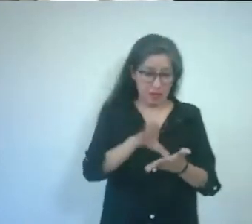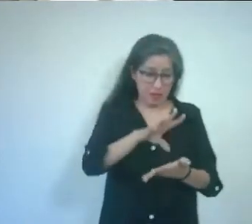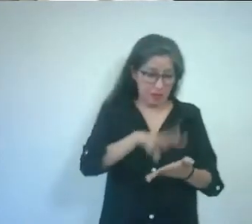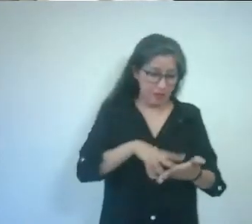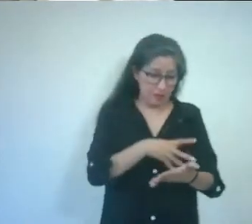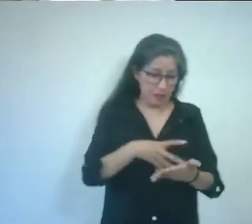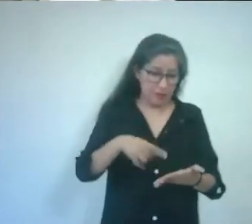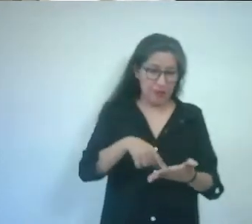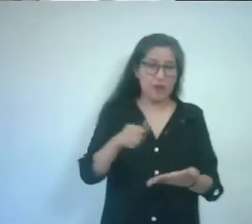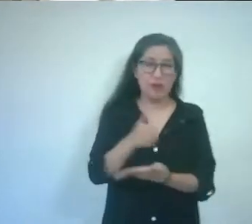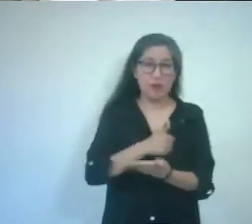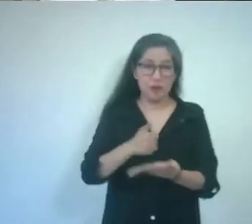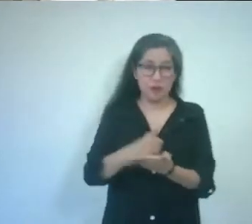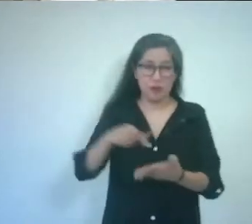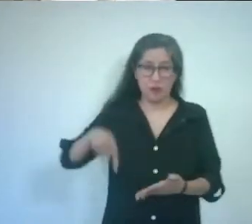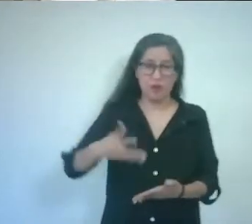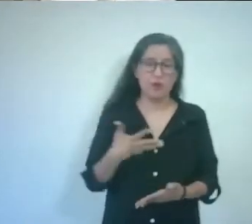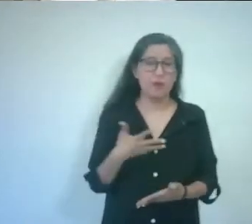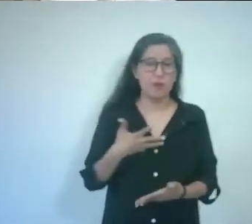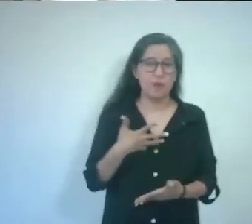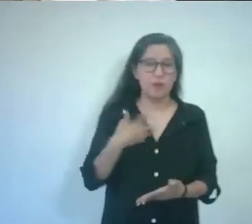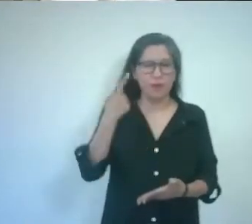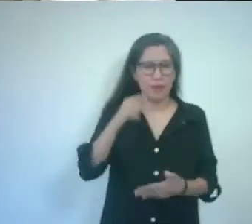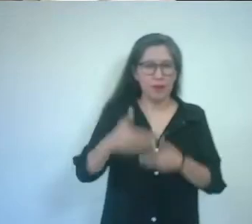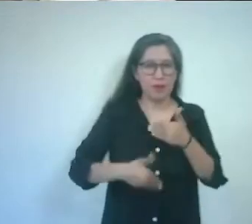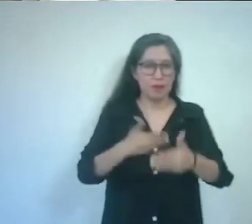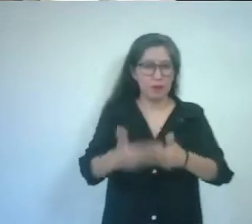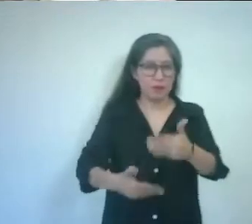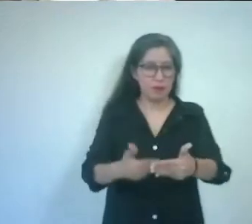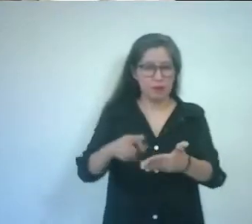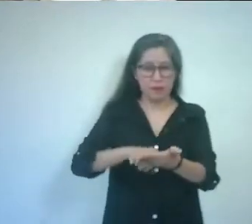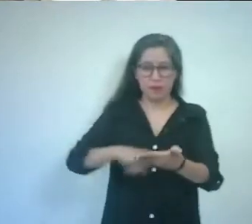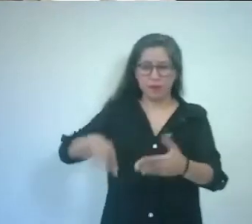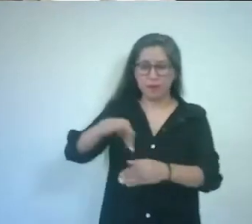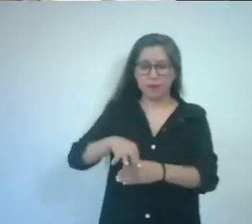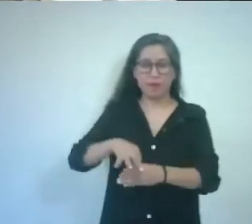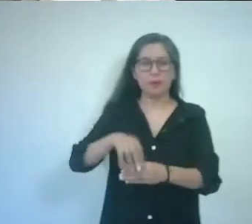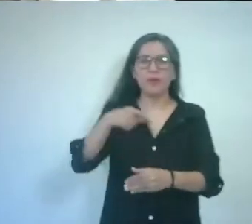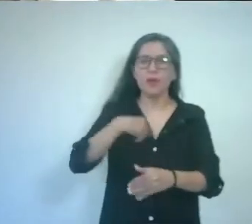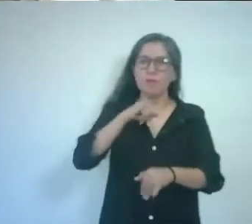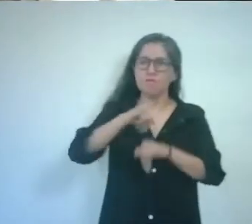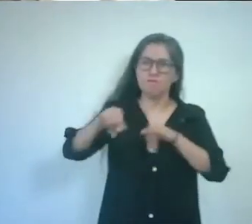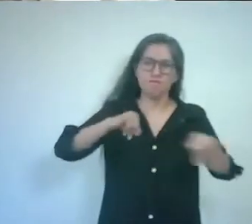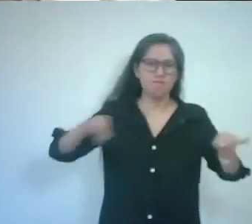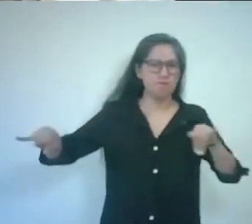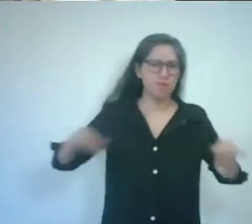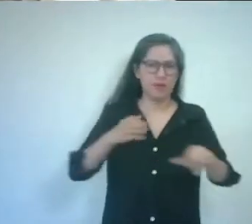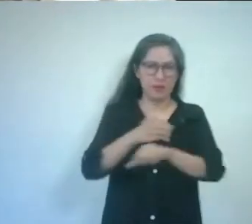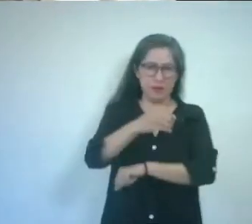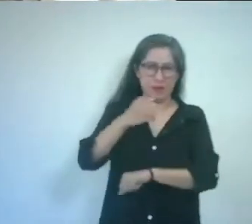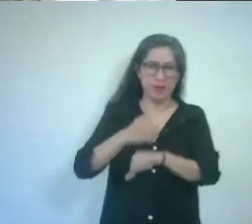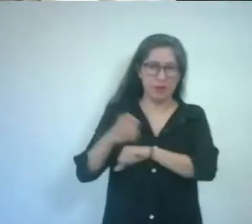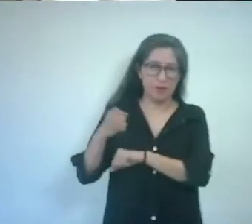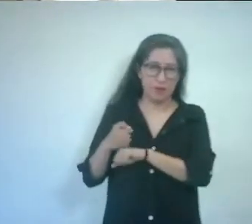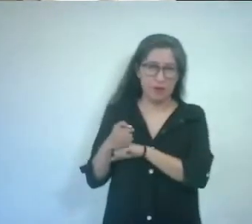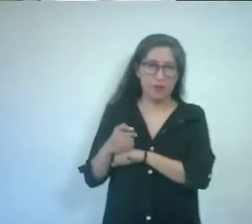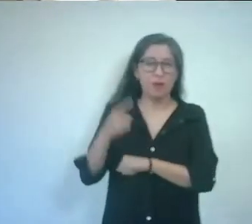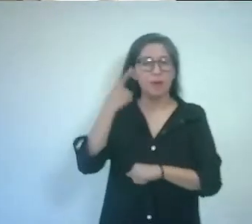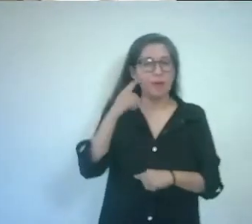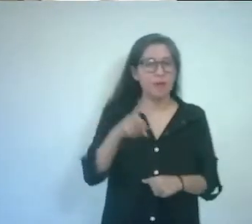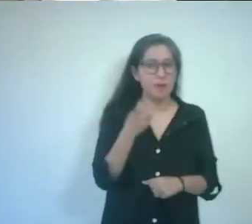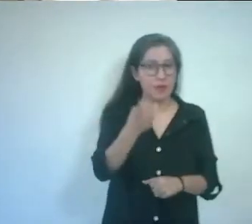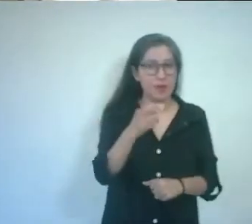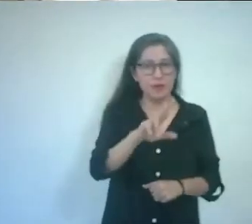que ha de colocarse dentro de este proceso electoral llegue a todos los rincones de nuestro estado. Para ellas y para ellos,